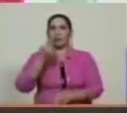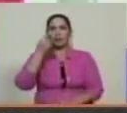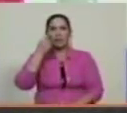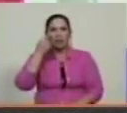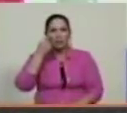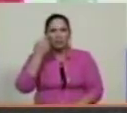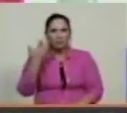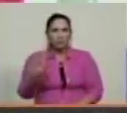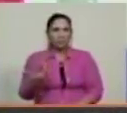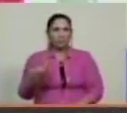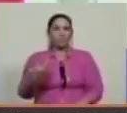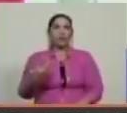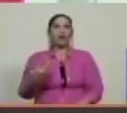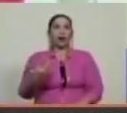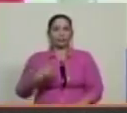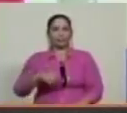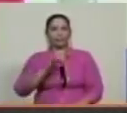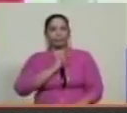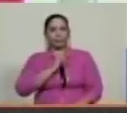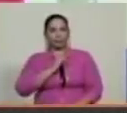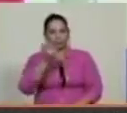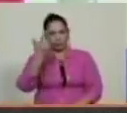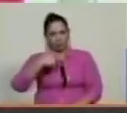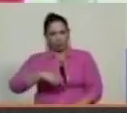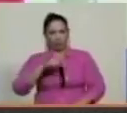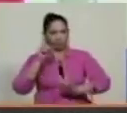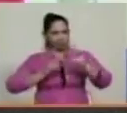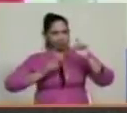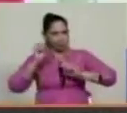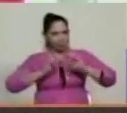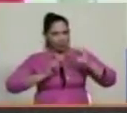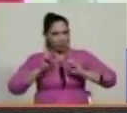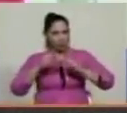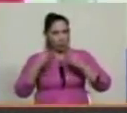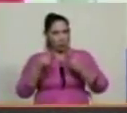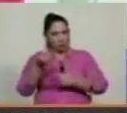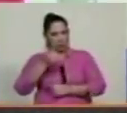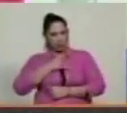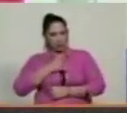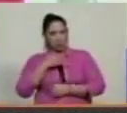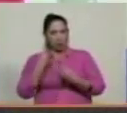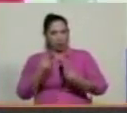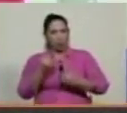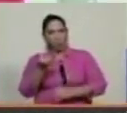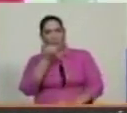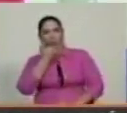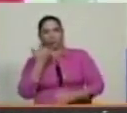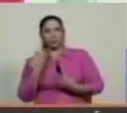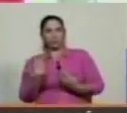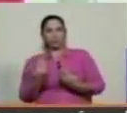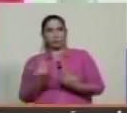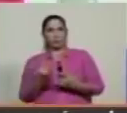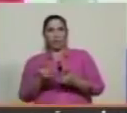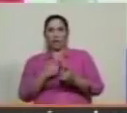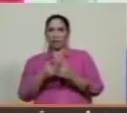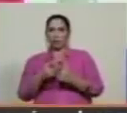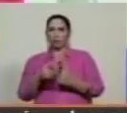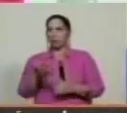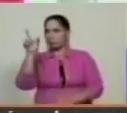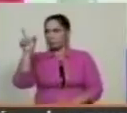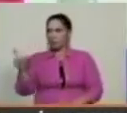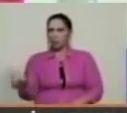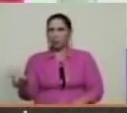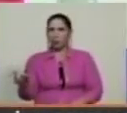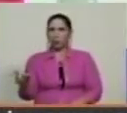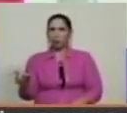corregirlas. Y corregirlas en todos los sentidos. Al tipo le gusta declarar, te aseguro que le montan